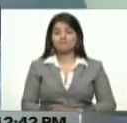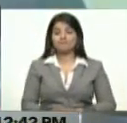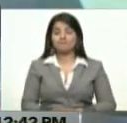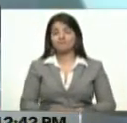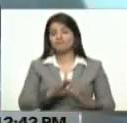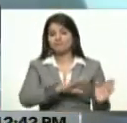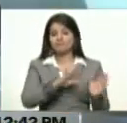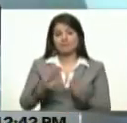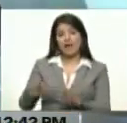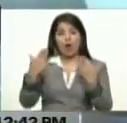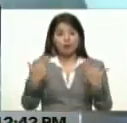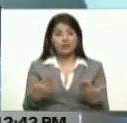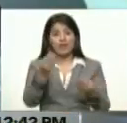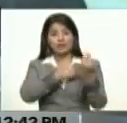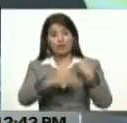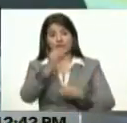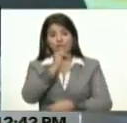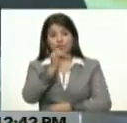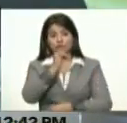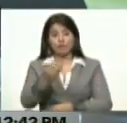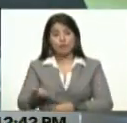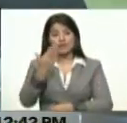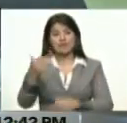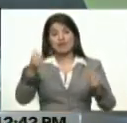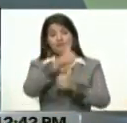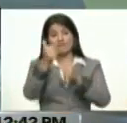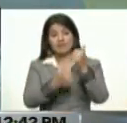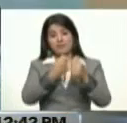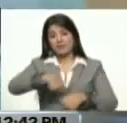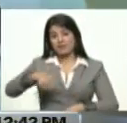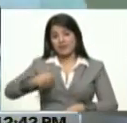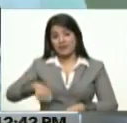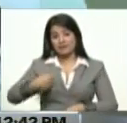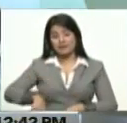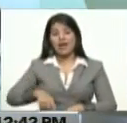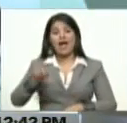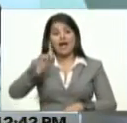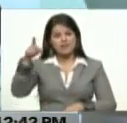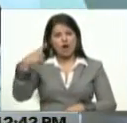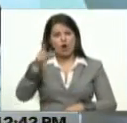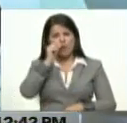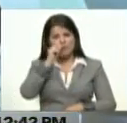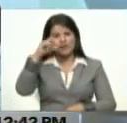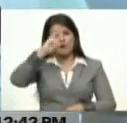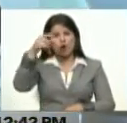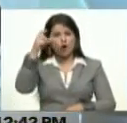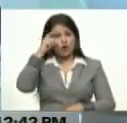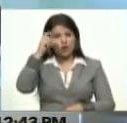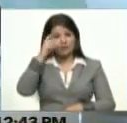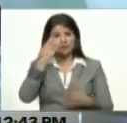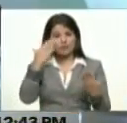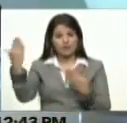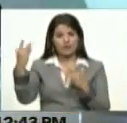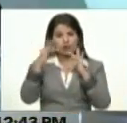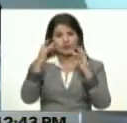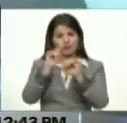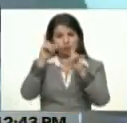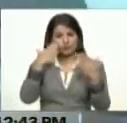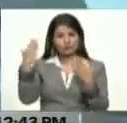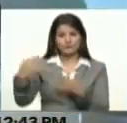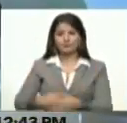Bien, y hasta ahora tenemos información importante de la vicepresidencia ejecutiva de la República. Allí se encuentra el vicepresidente Jorge Arriaza. Adelante,